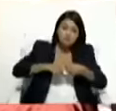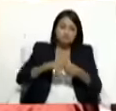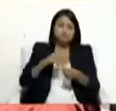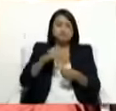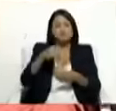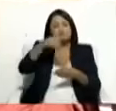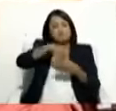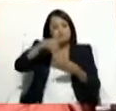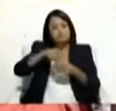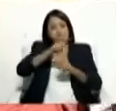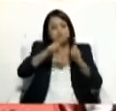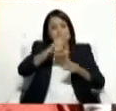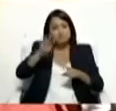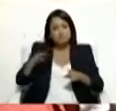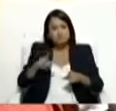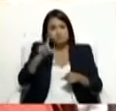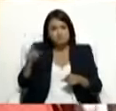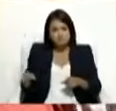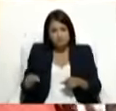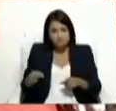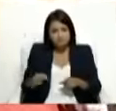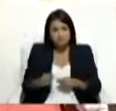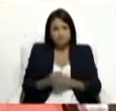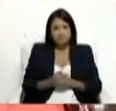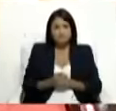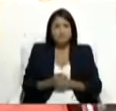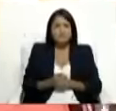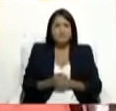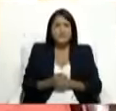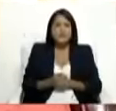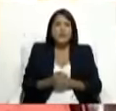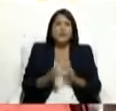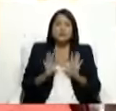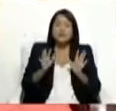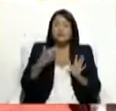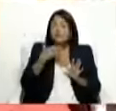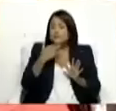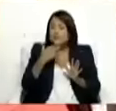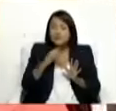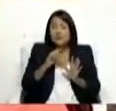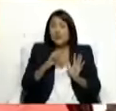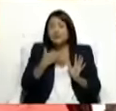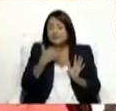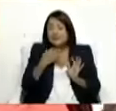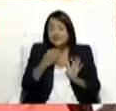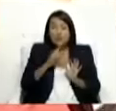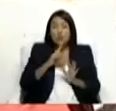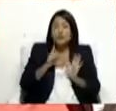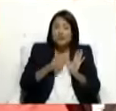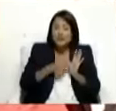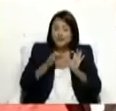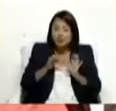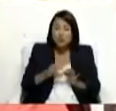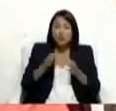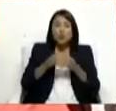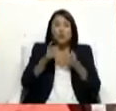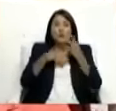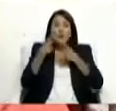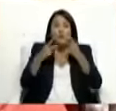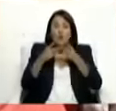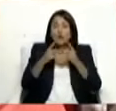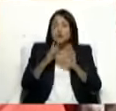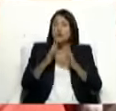al referendo consultivo. Absolutamente todos los partidos, o casi todos los partidos, sin pensar en que